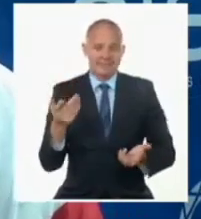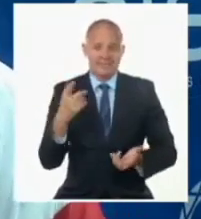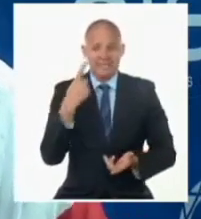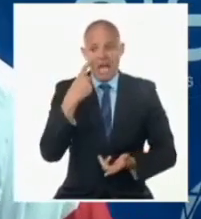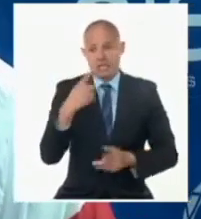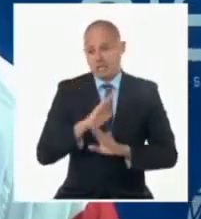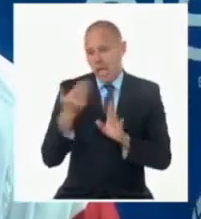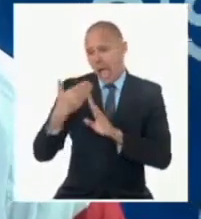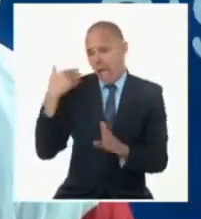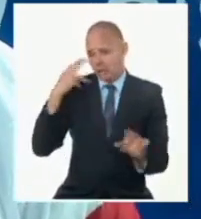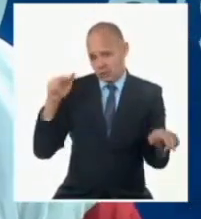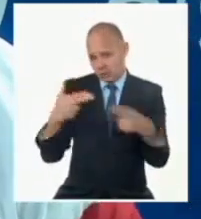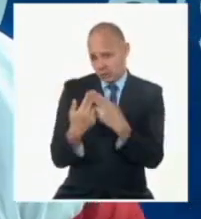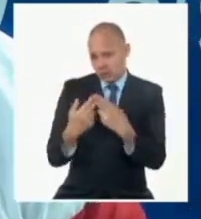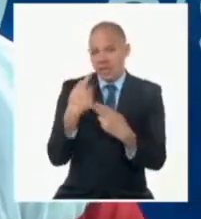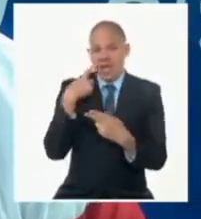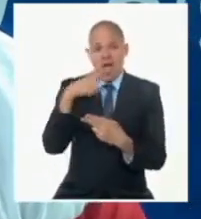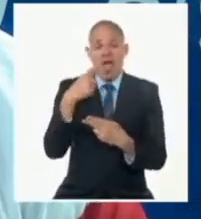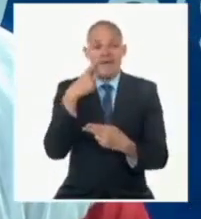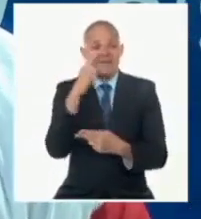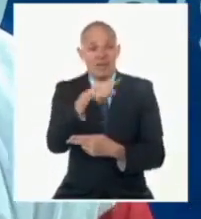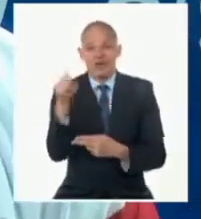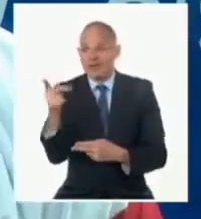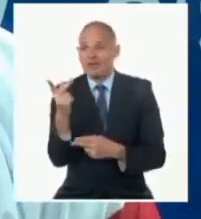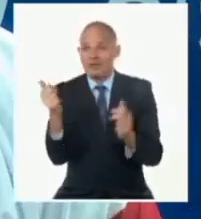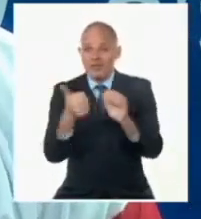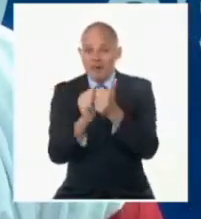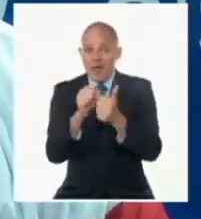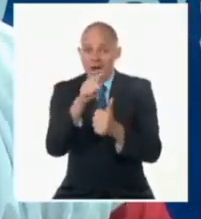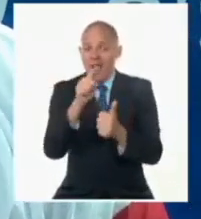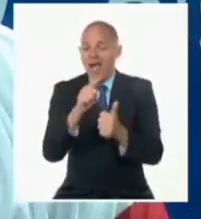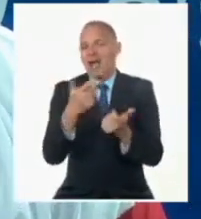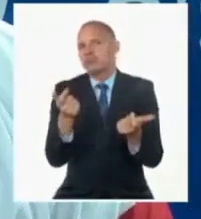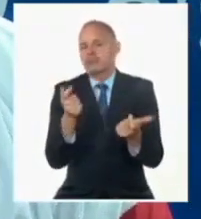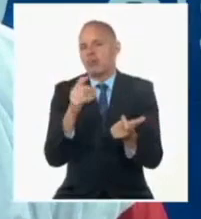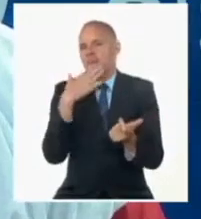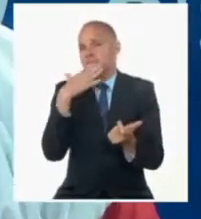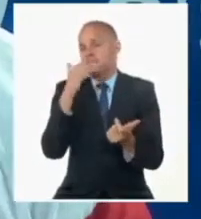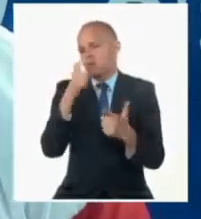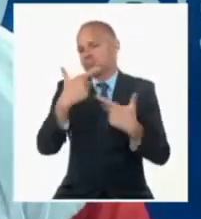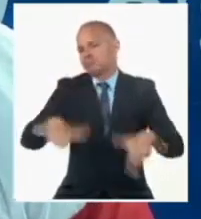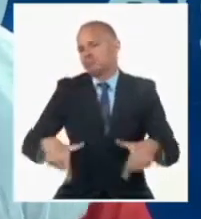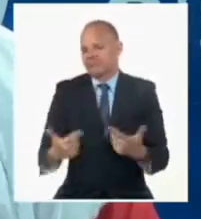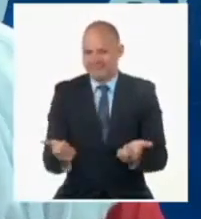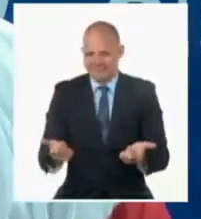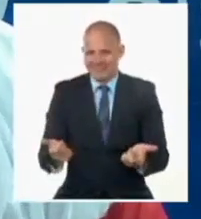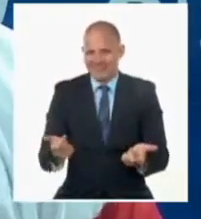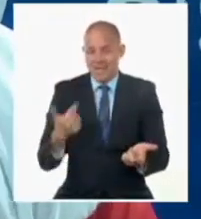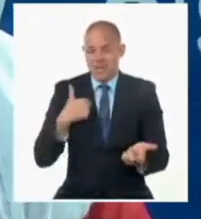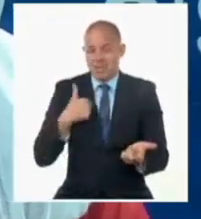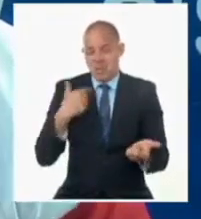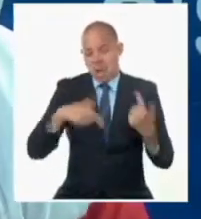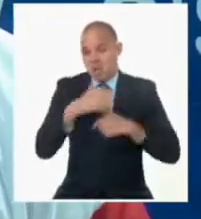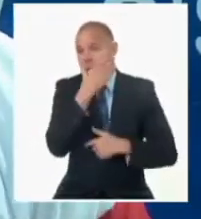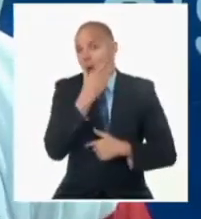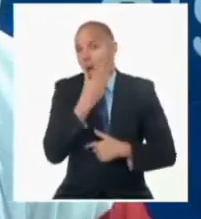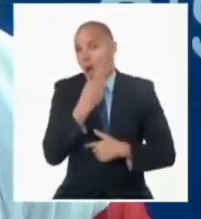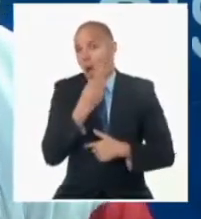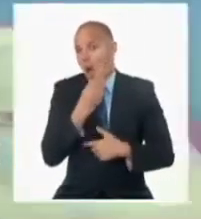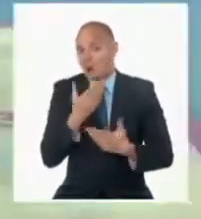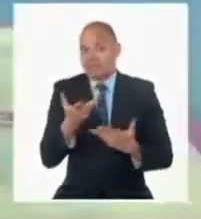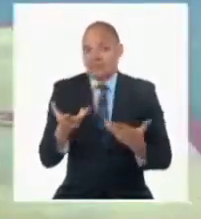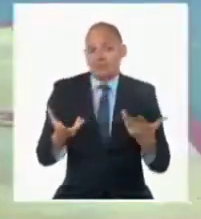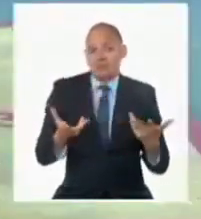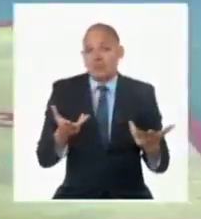la competencia, 2 atletas ahí que son de nivel mundial y medallistas mundiales y olímpicos en esa división, que la división es de